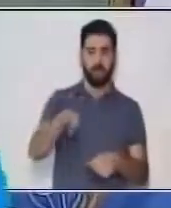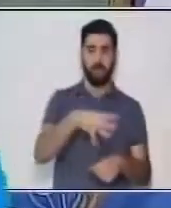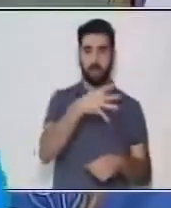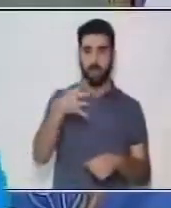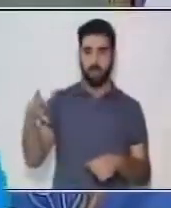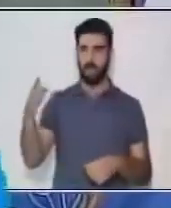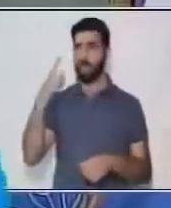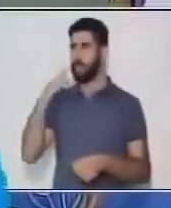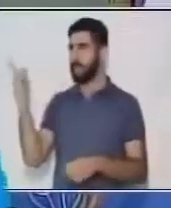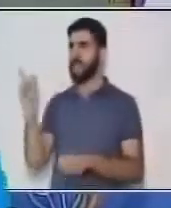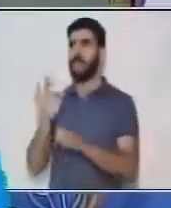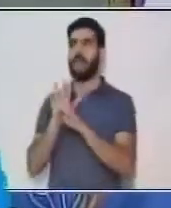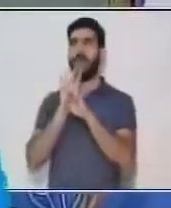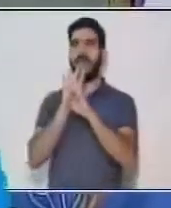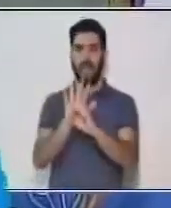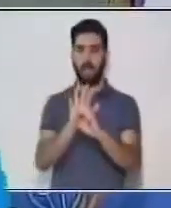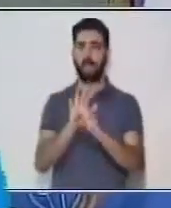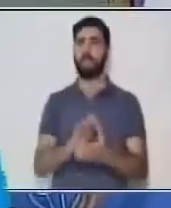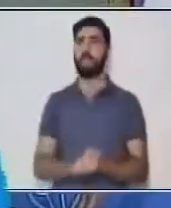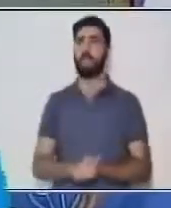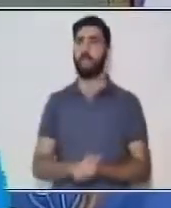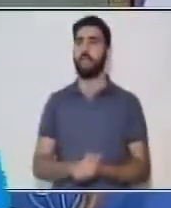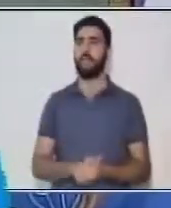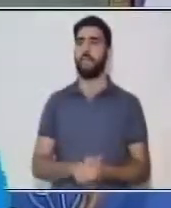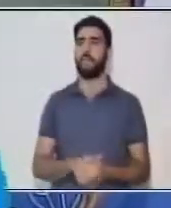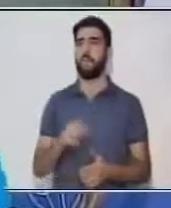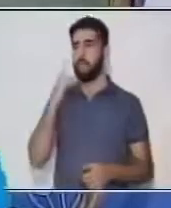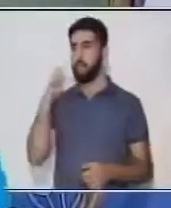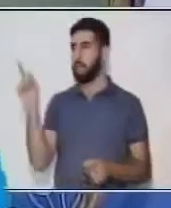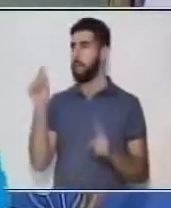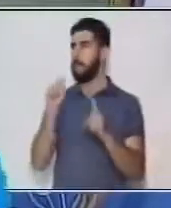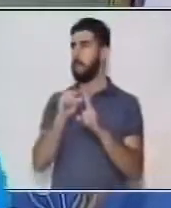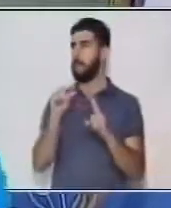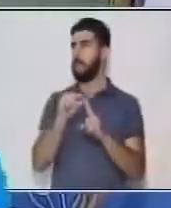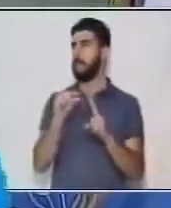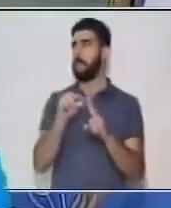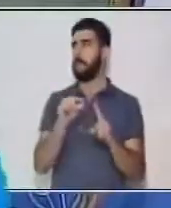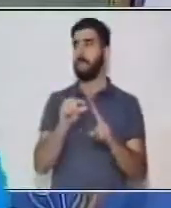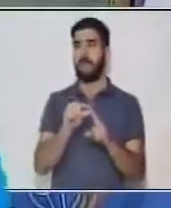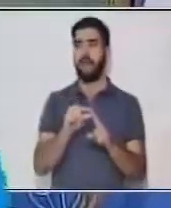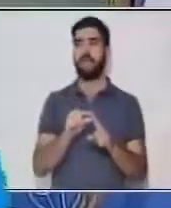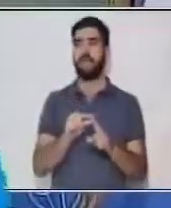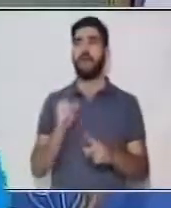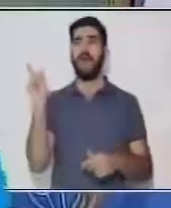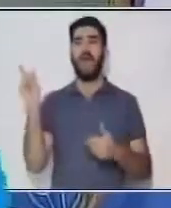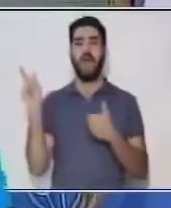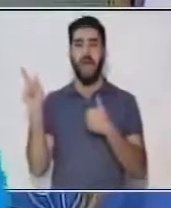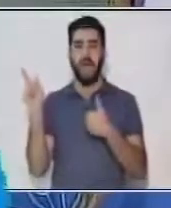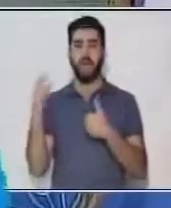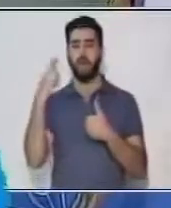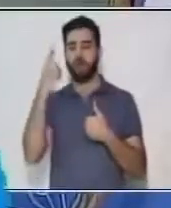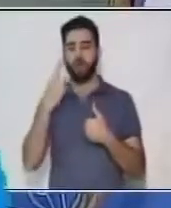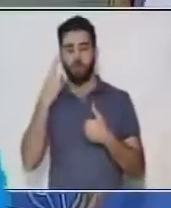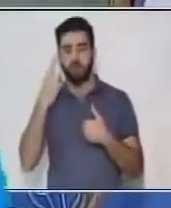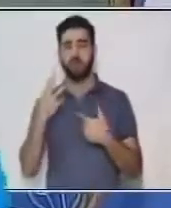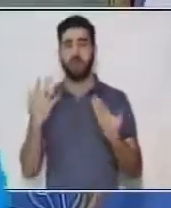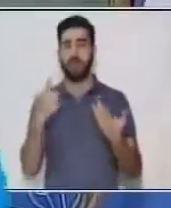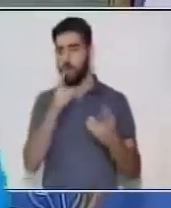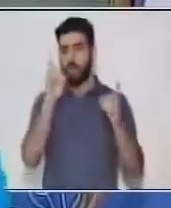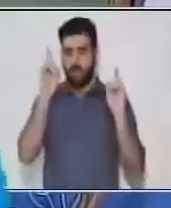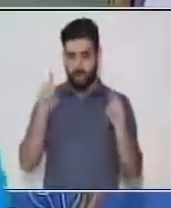ejemplo. Tenemos la palabra rosa. Aparece la definición de rosa. Debes